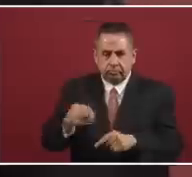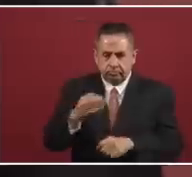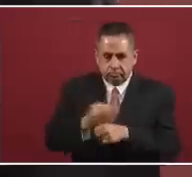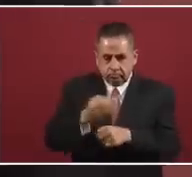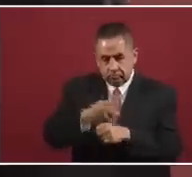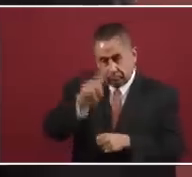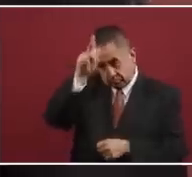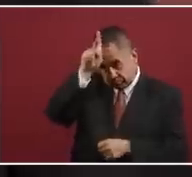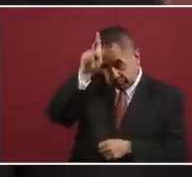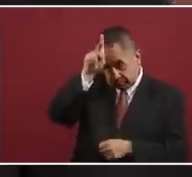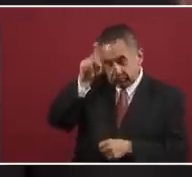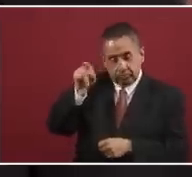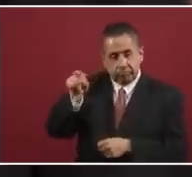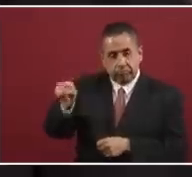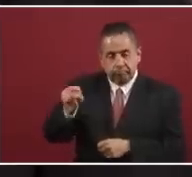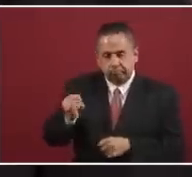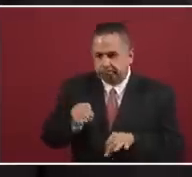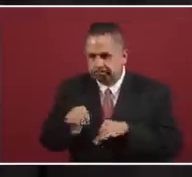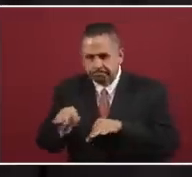Perú.